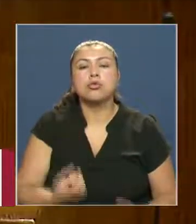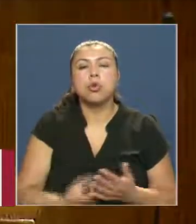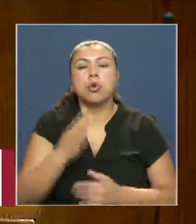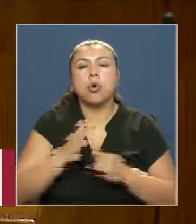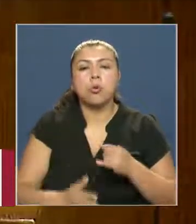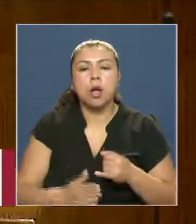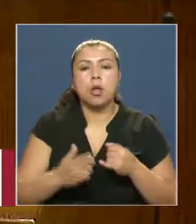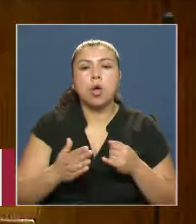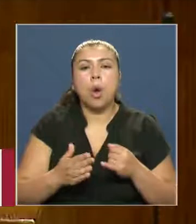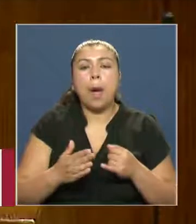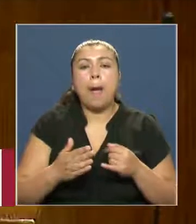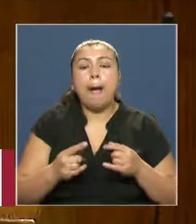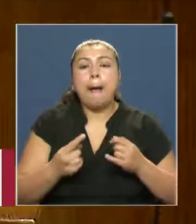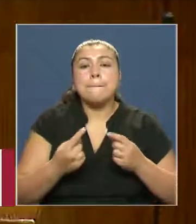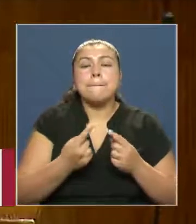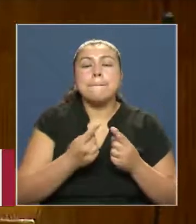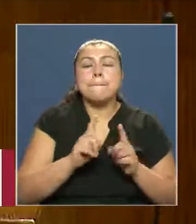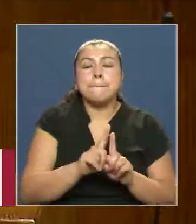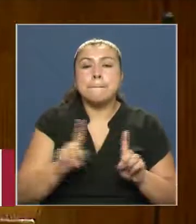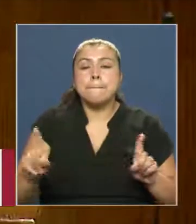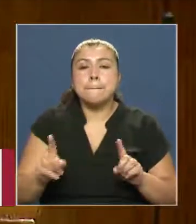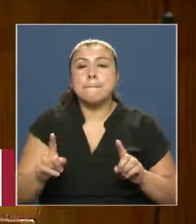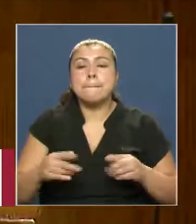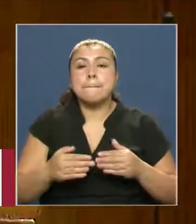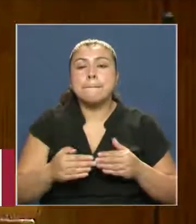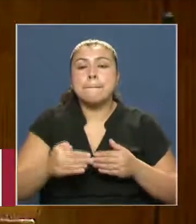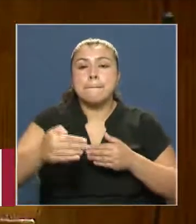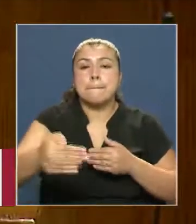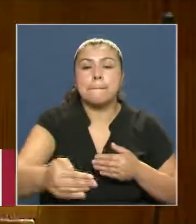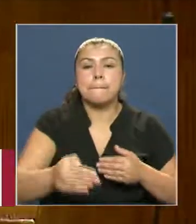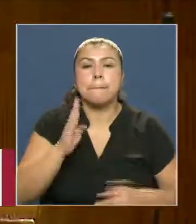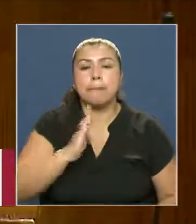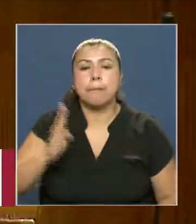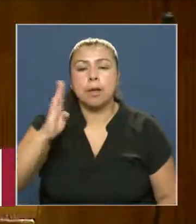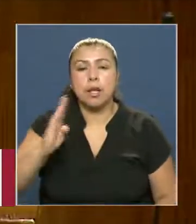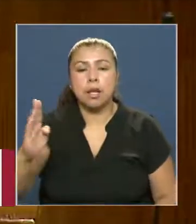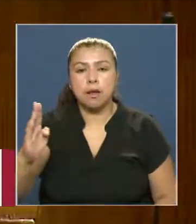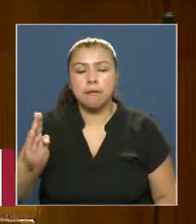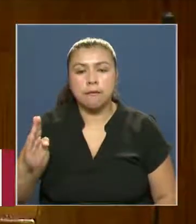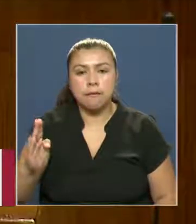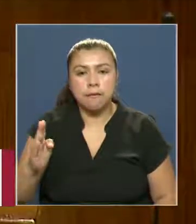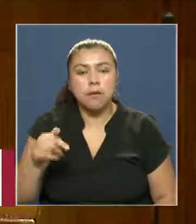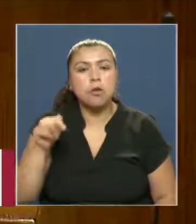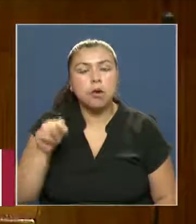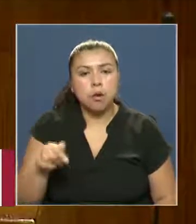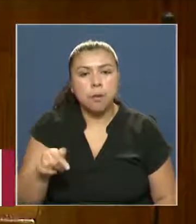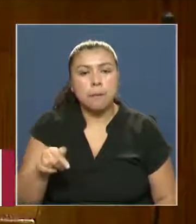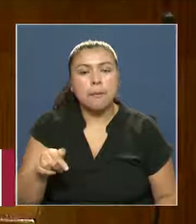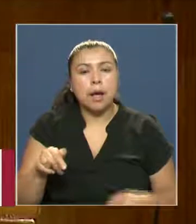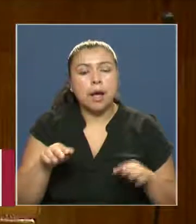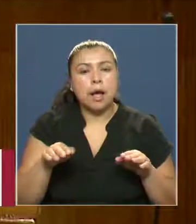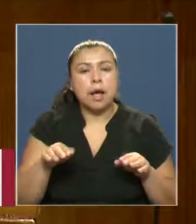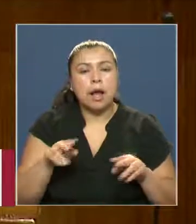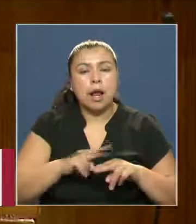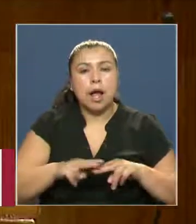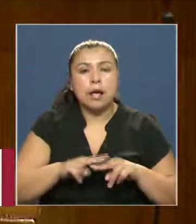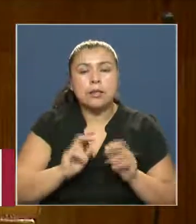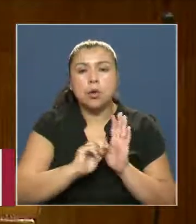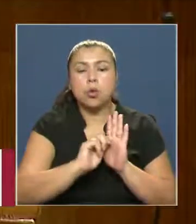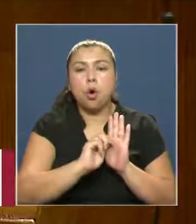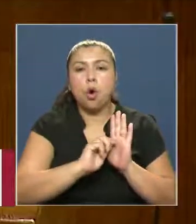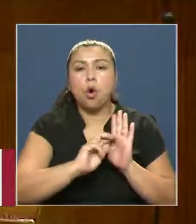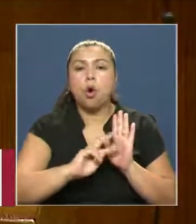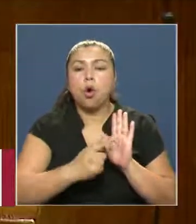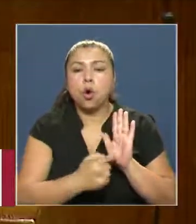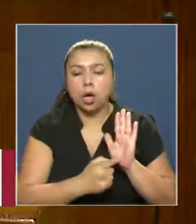fin de otorgar un periodo más amplio para acceder a los beneficios del procedimiento abreviado. Asimismo, realizar algunas adecuaciones para